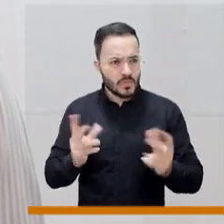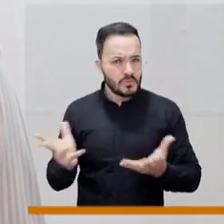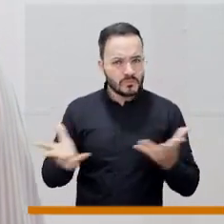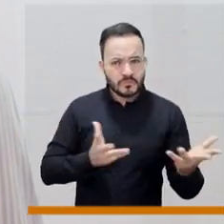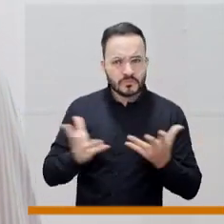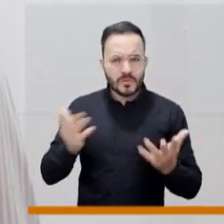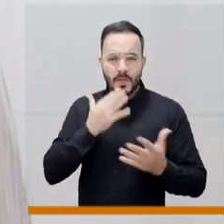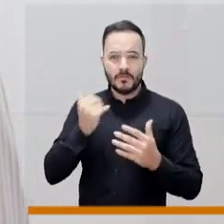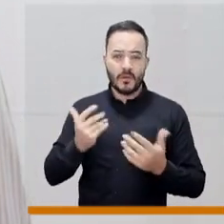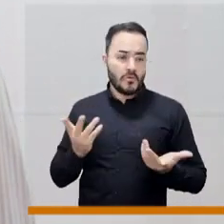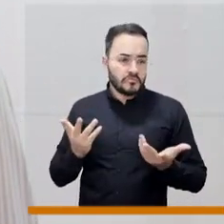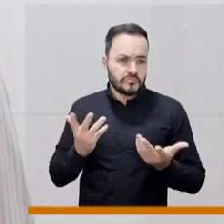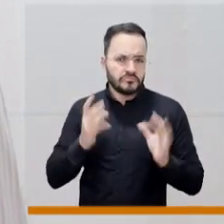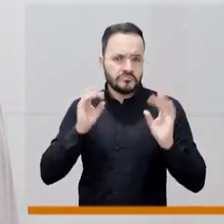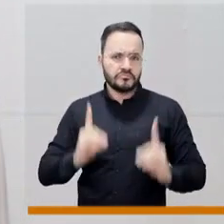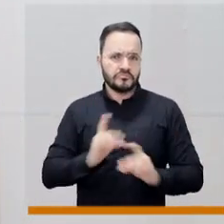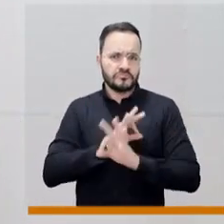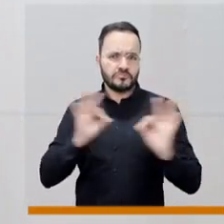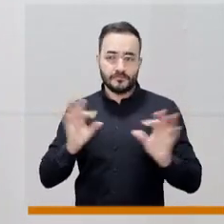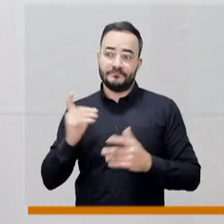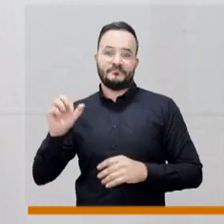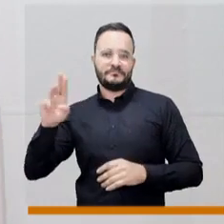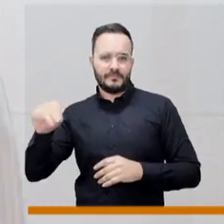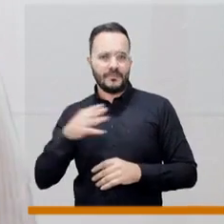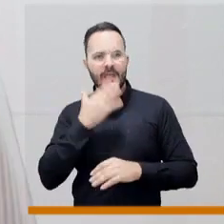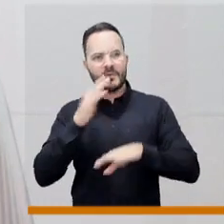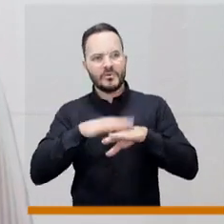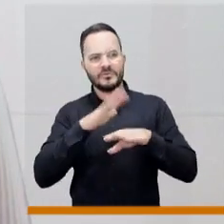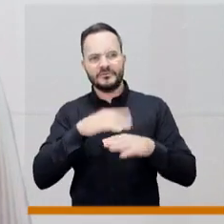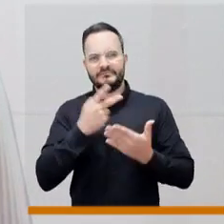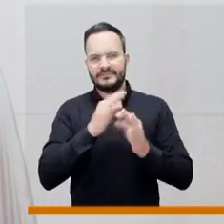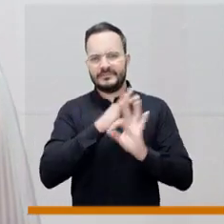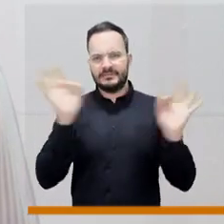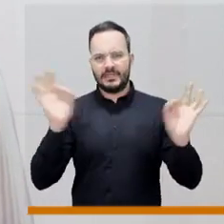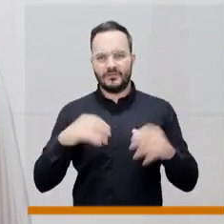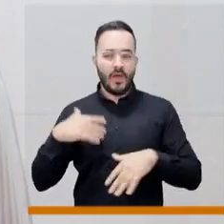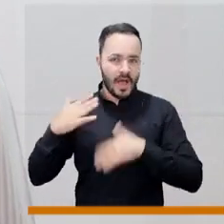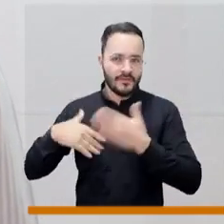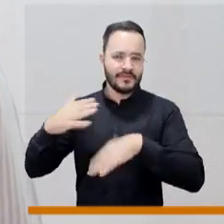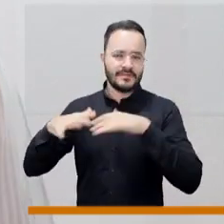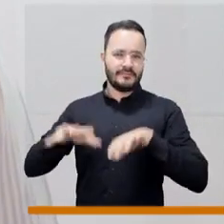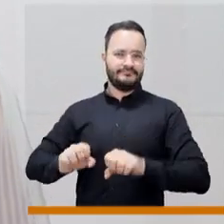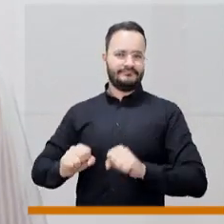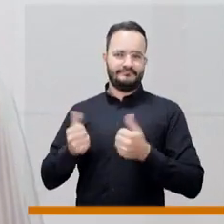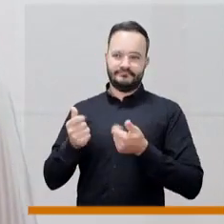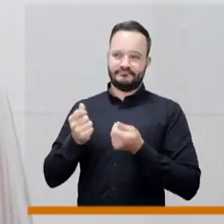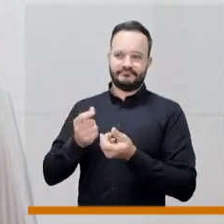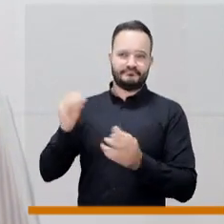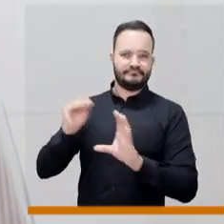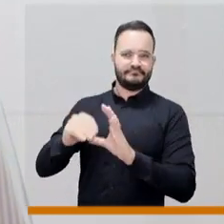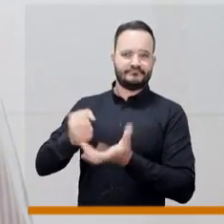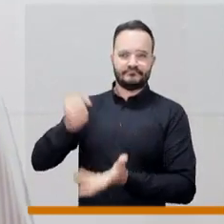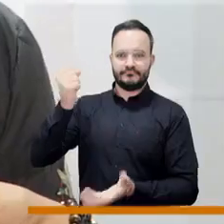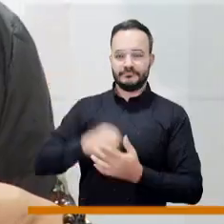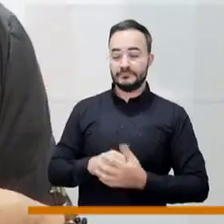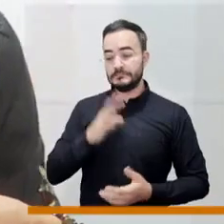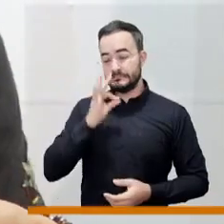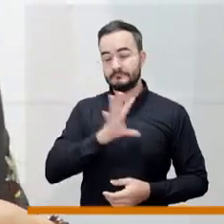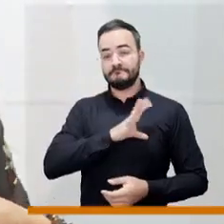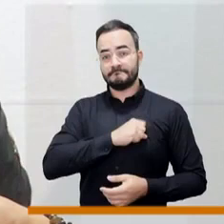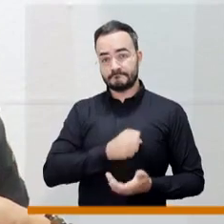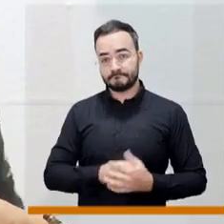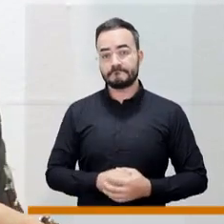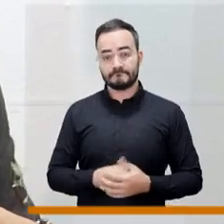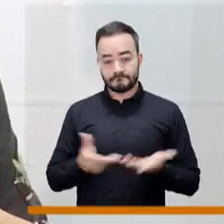acuerdo sobre discusión y que más bien EPM lo retirara por iniciativa propia y adelantemos la capitalización.